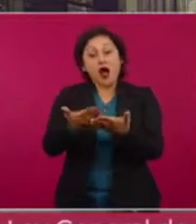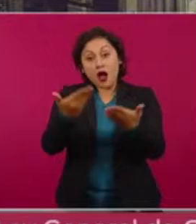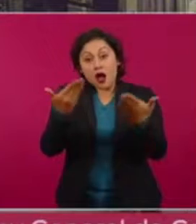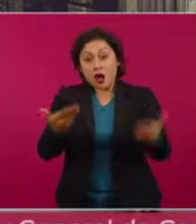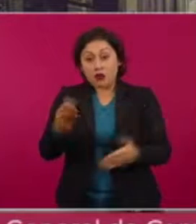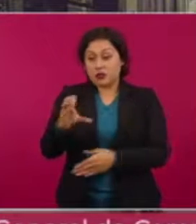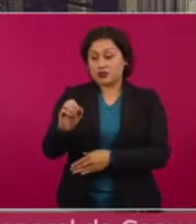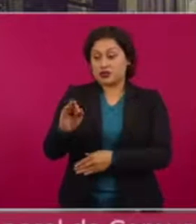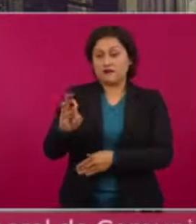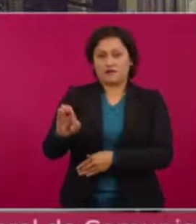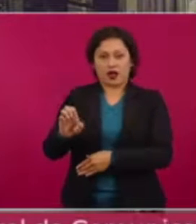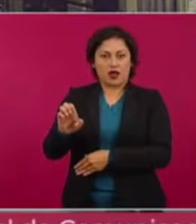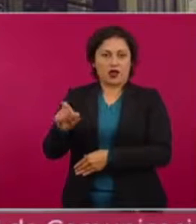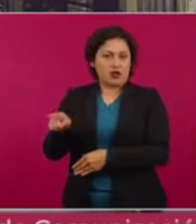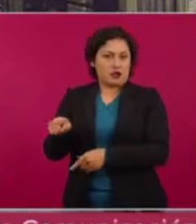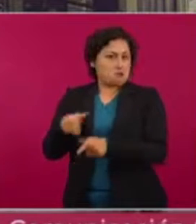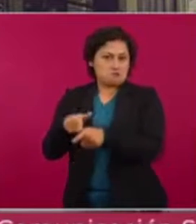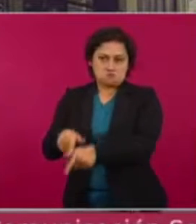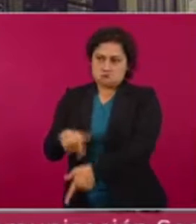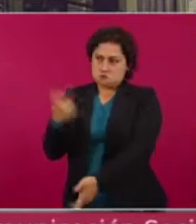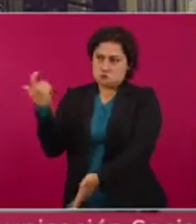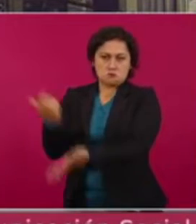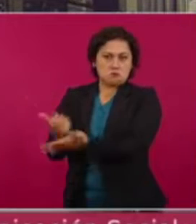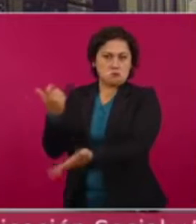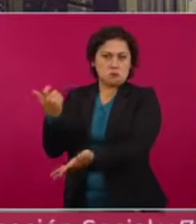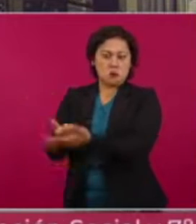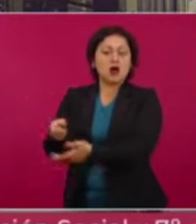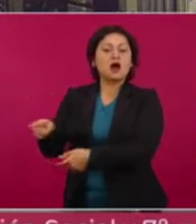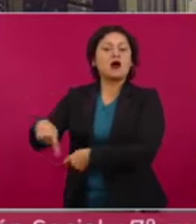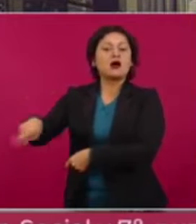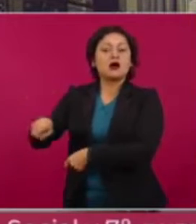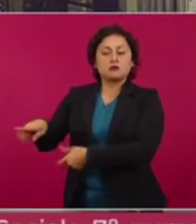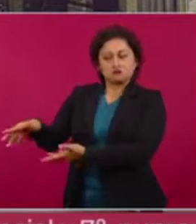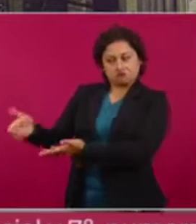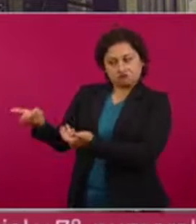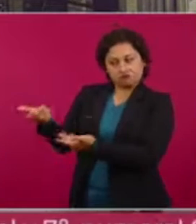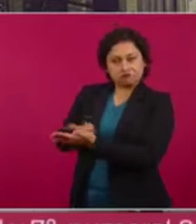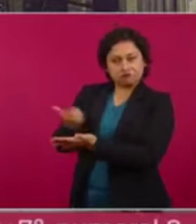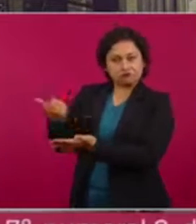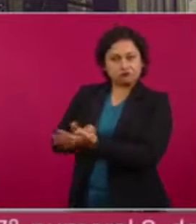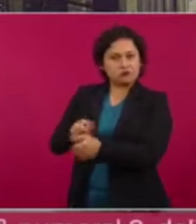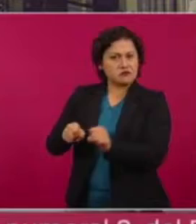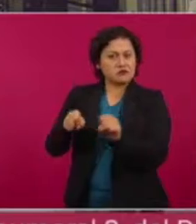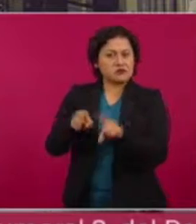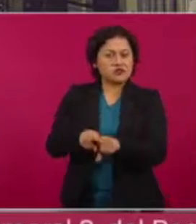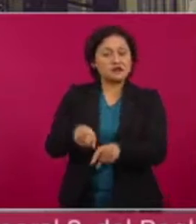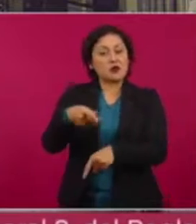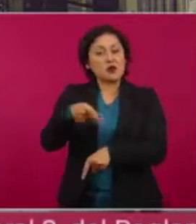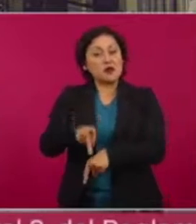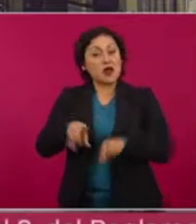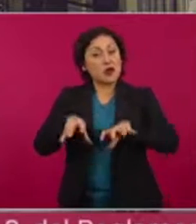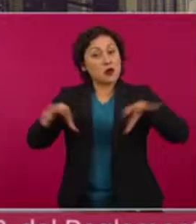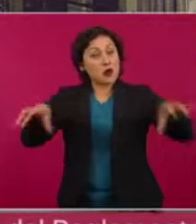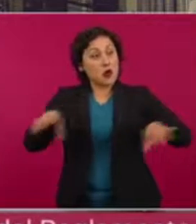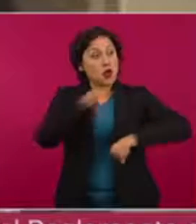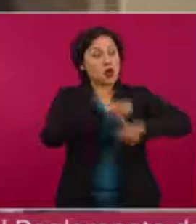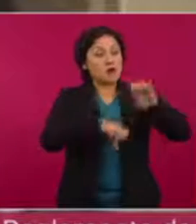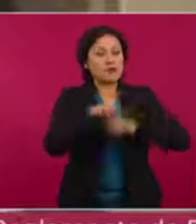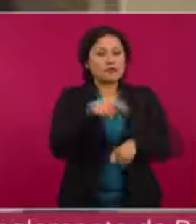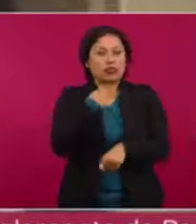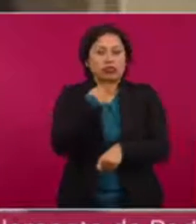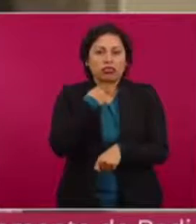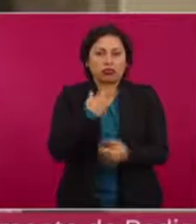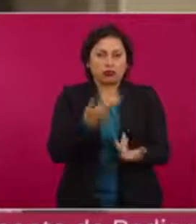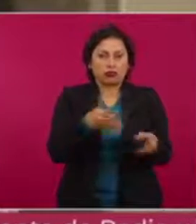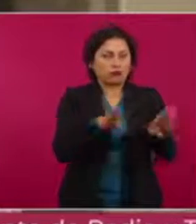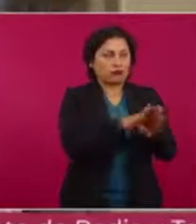igual. La Comisión Federal de Electricidad sí les va a cobrar igual, pero ellos ya no van a